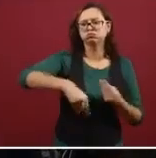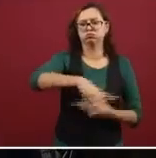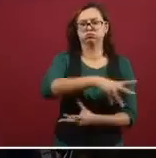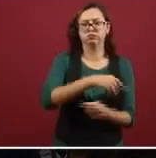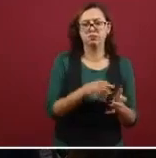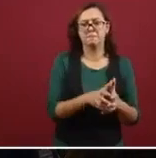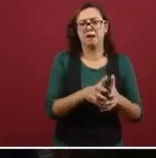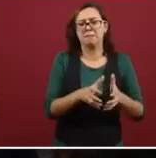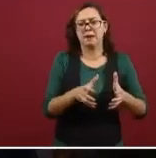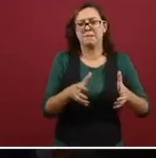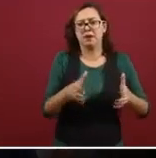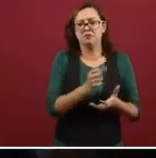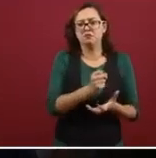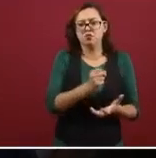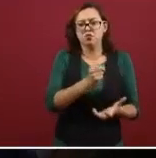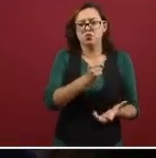implica